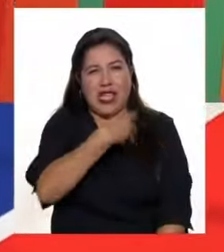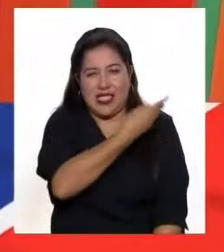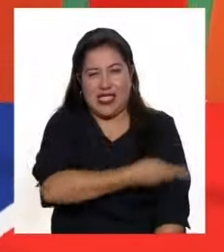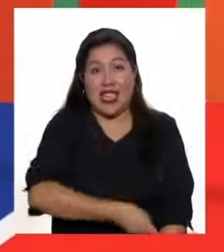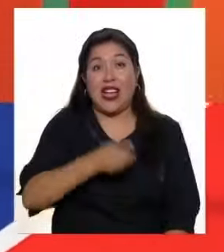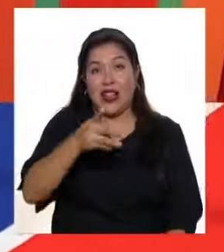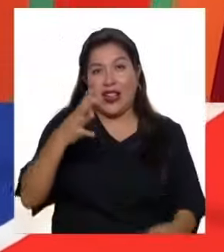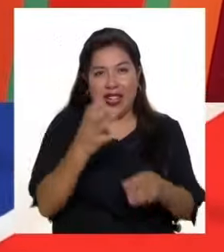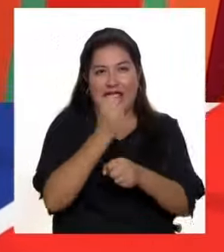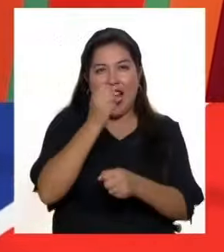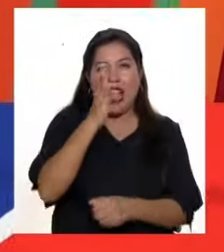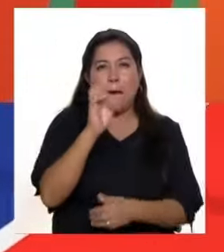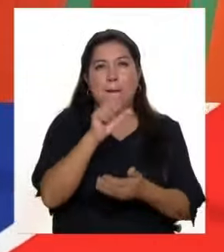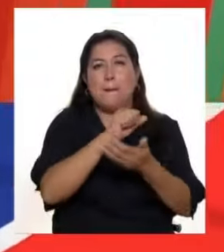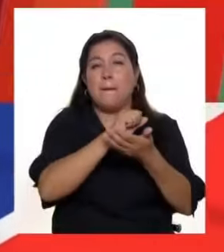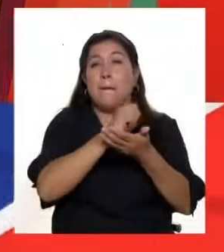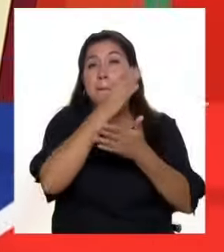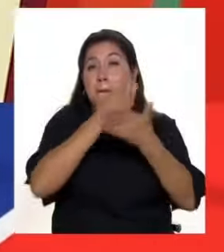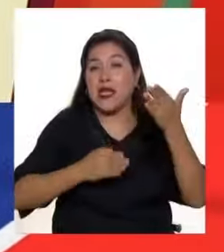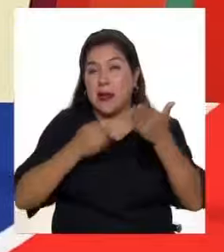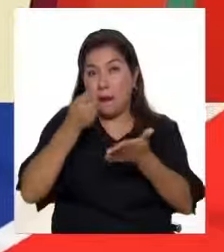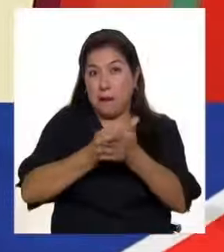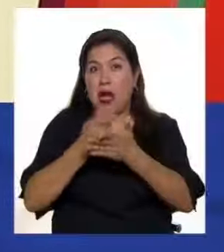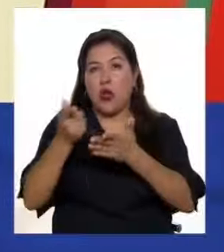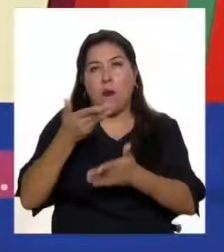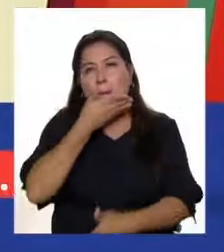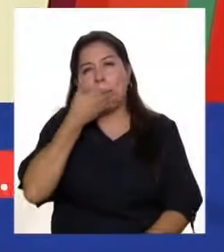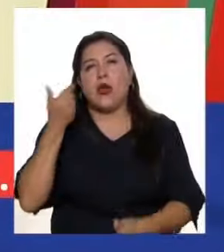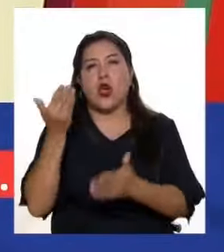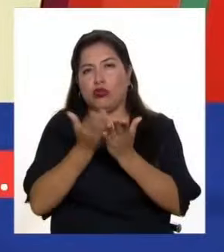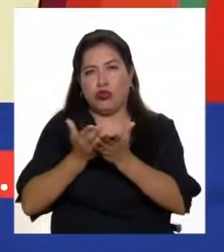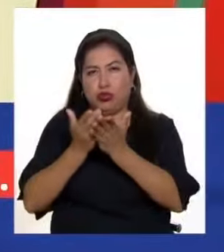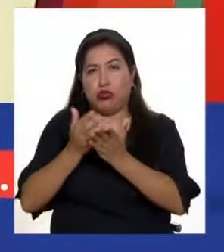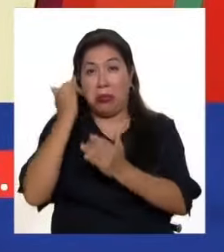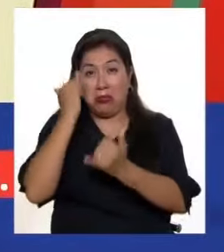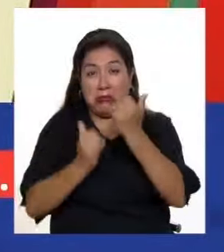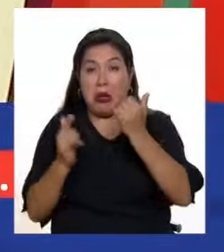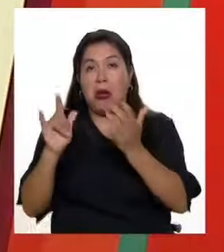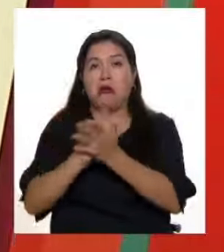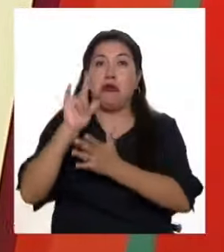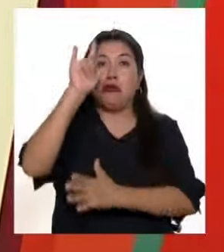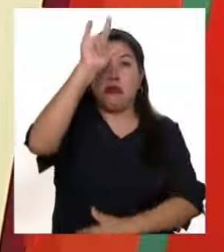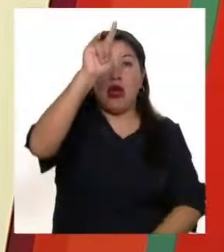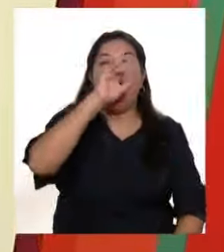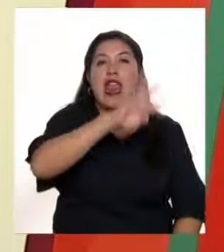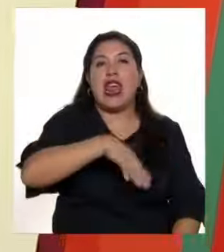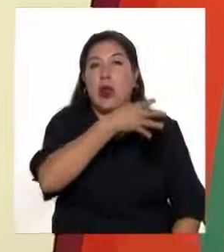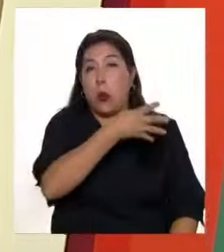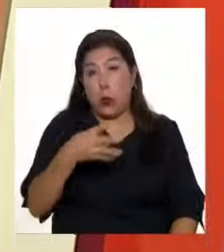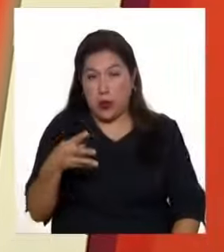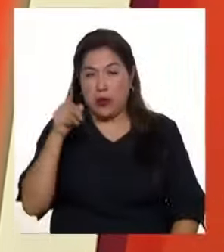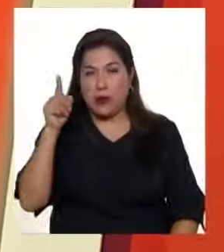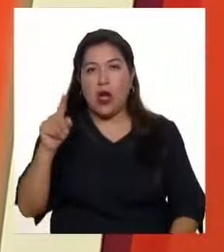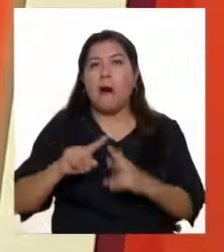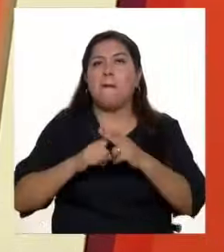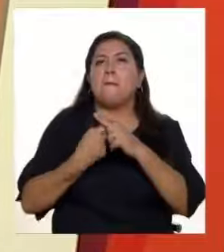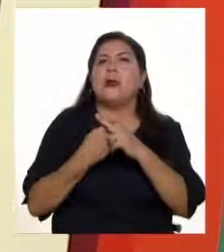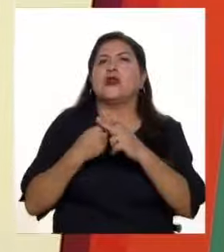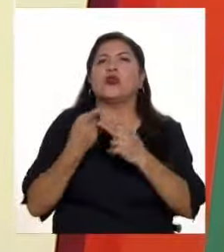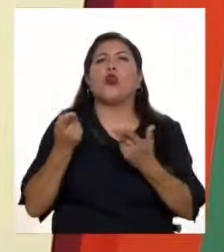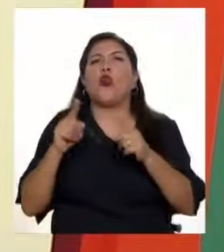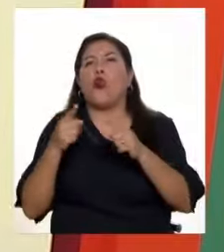de nuestras becas a la excelencia como mejor alumno para que puedas viajar y estudiar en el Reino Unido. Inicio de clases 1, 2